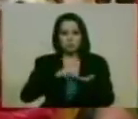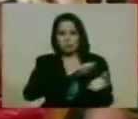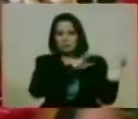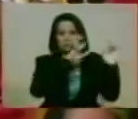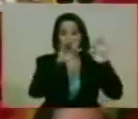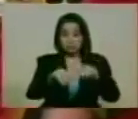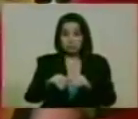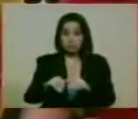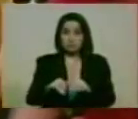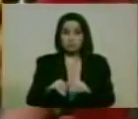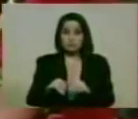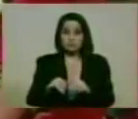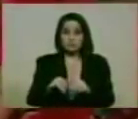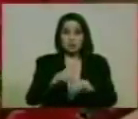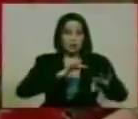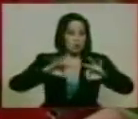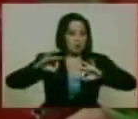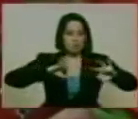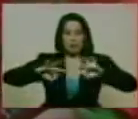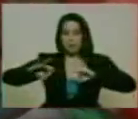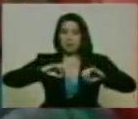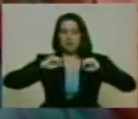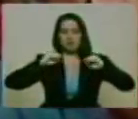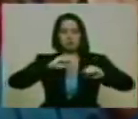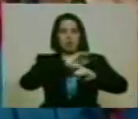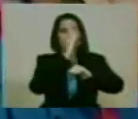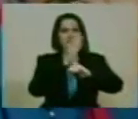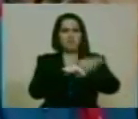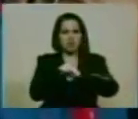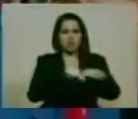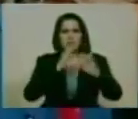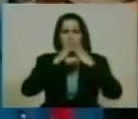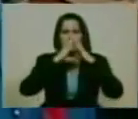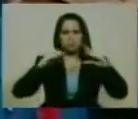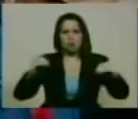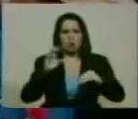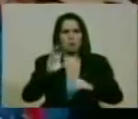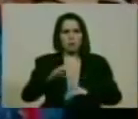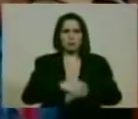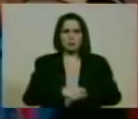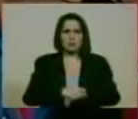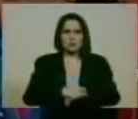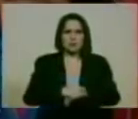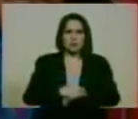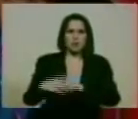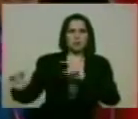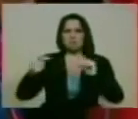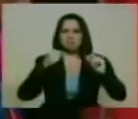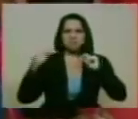Estamos en una fase de preparación de las fuerzas para el combate.